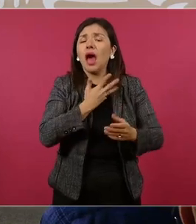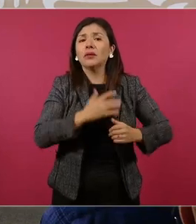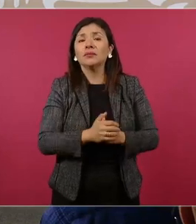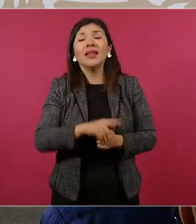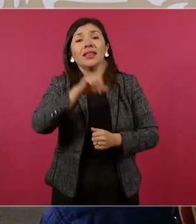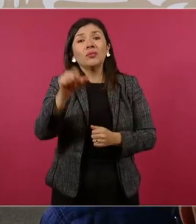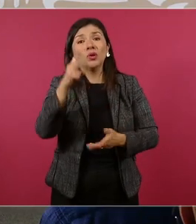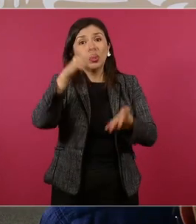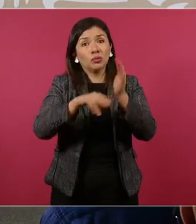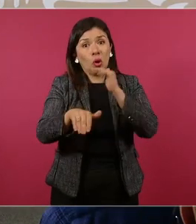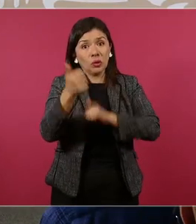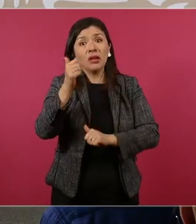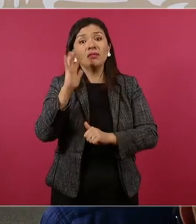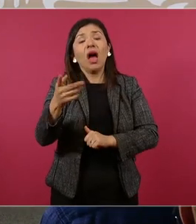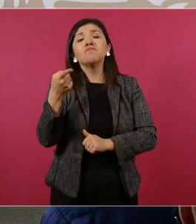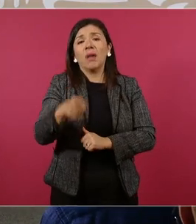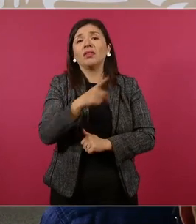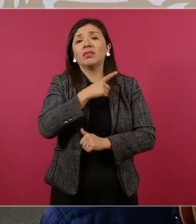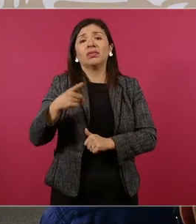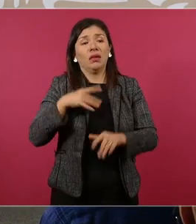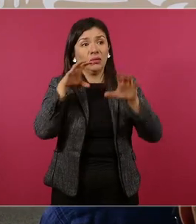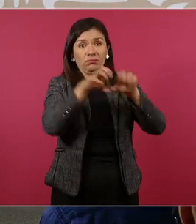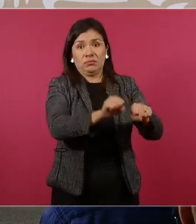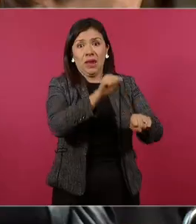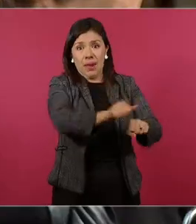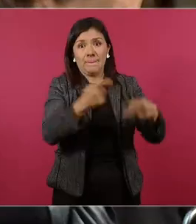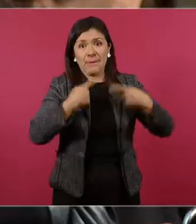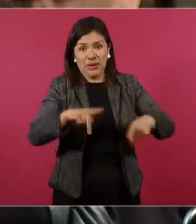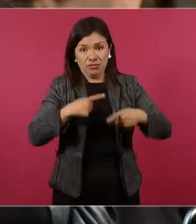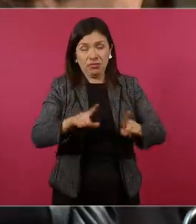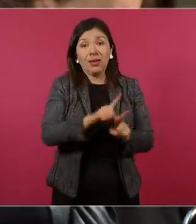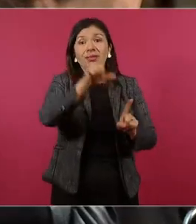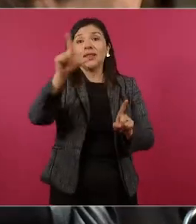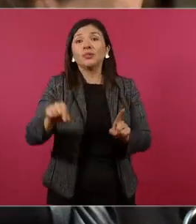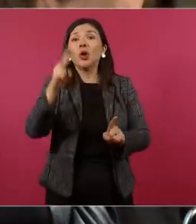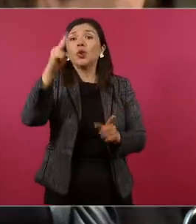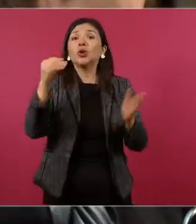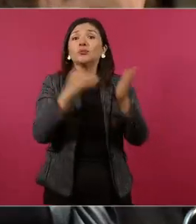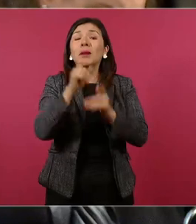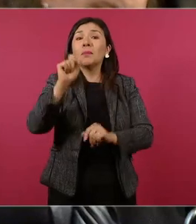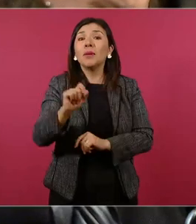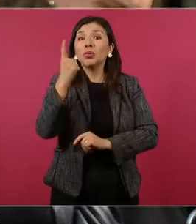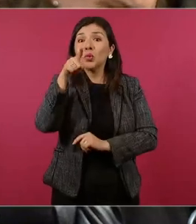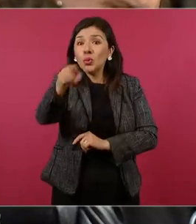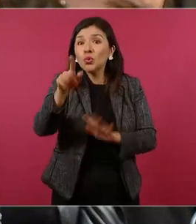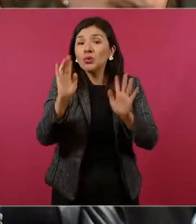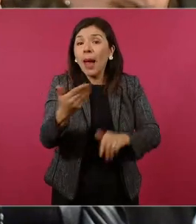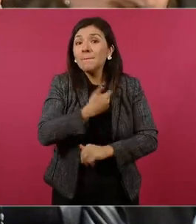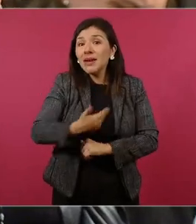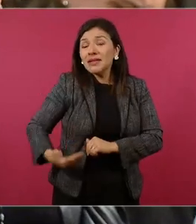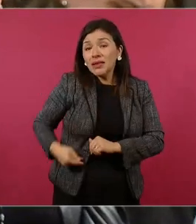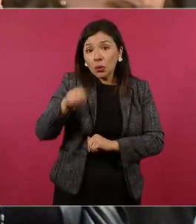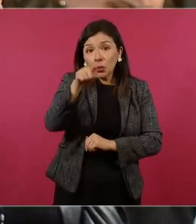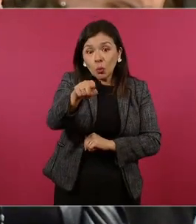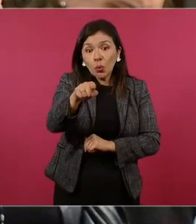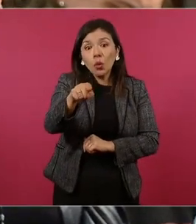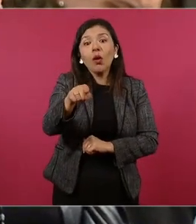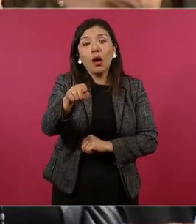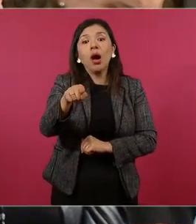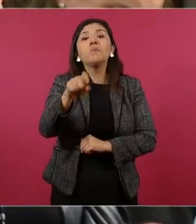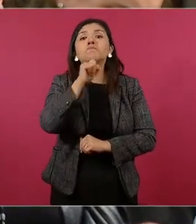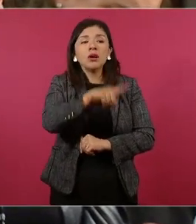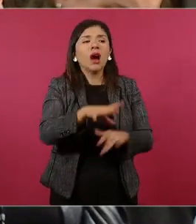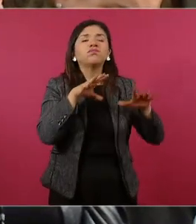2011 sale la orden de aprensión El 2021 en su sexenio en su sexenio lo